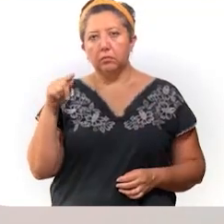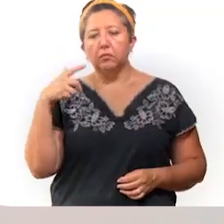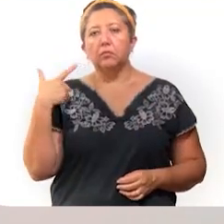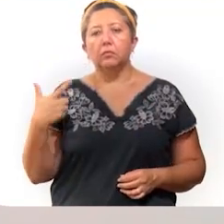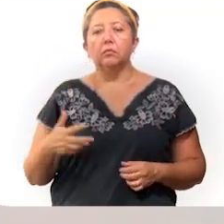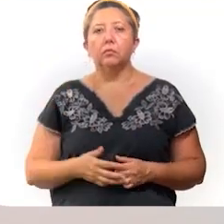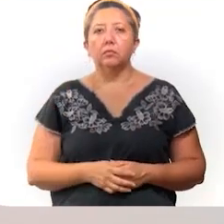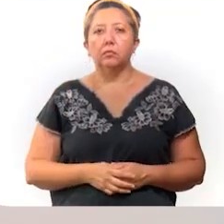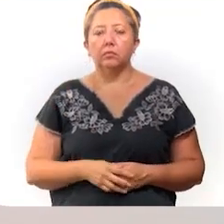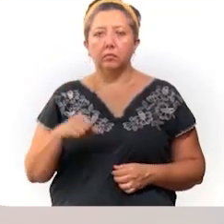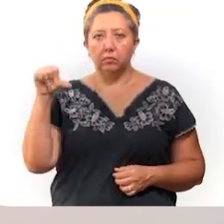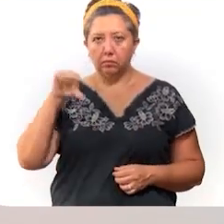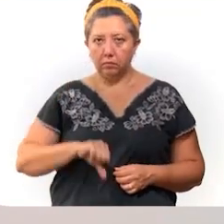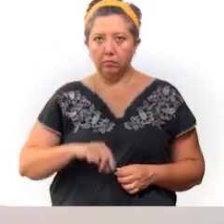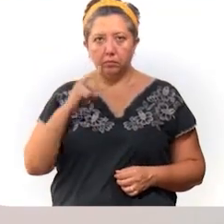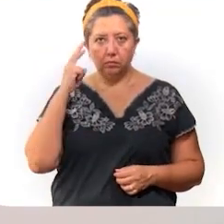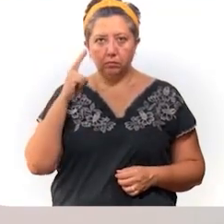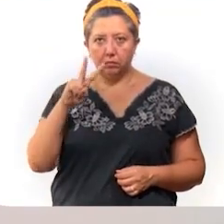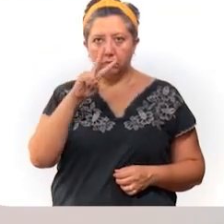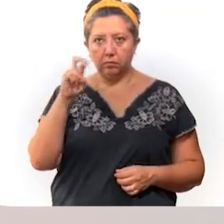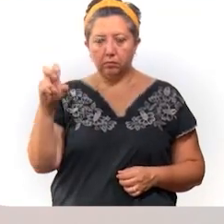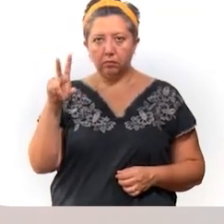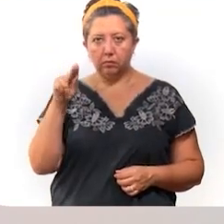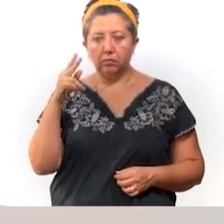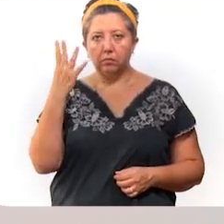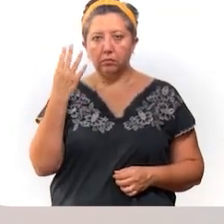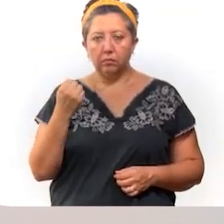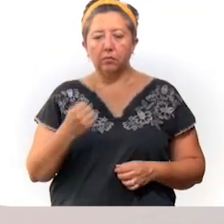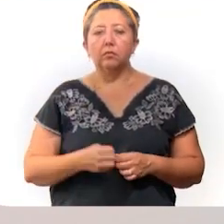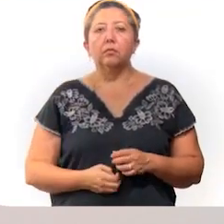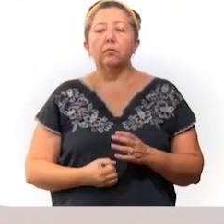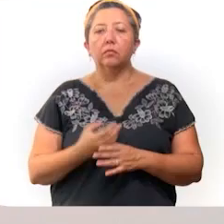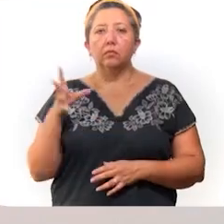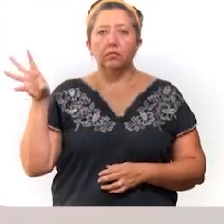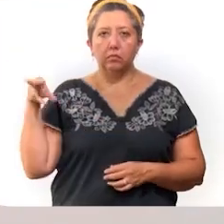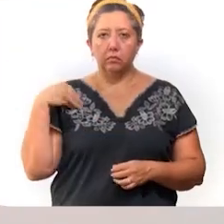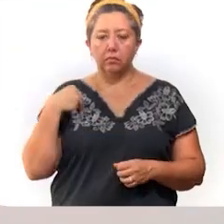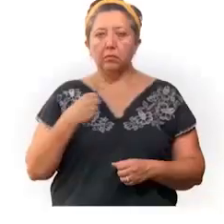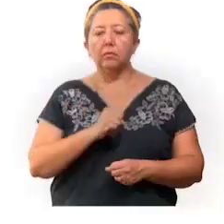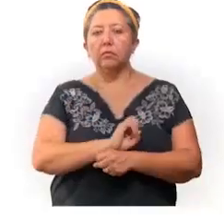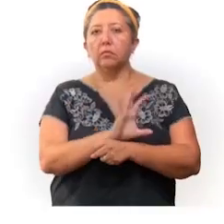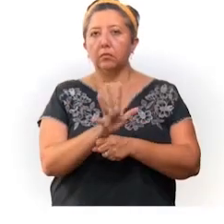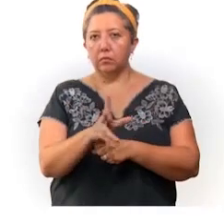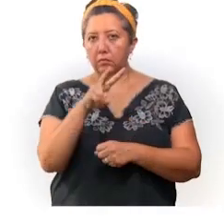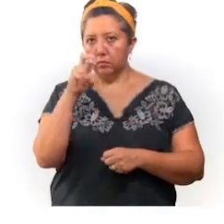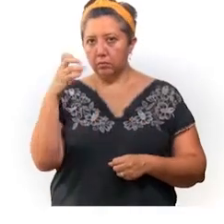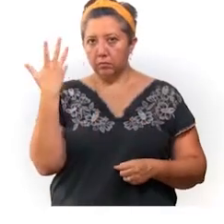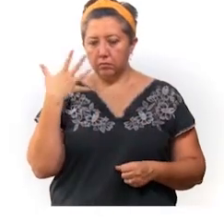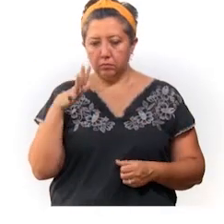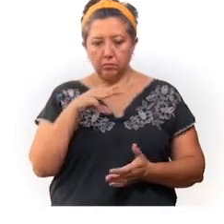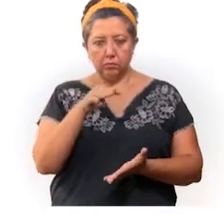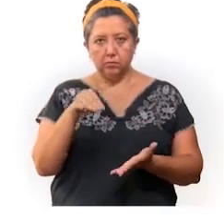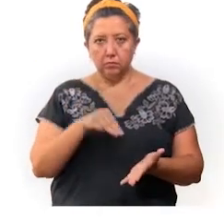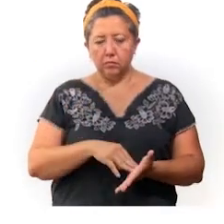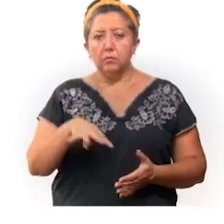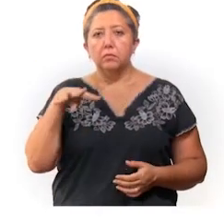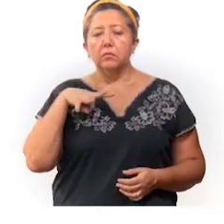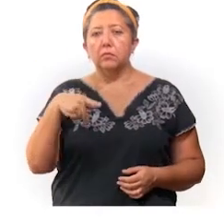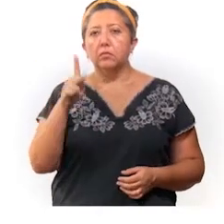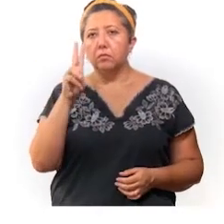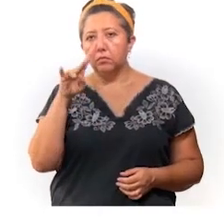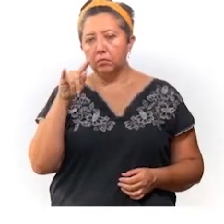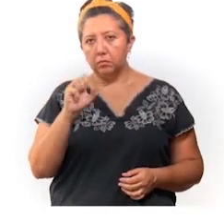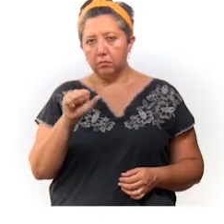44.577. Hoy se detectaron 289 nuevos contagios de coronavirus, 210 en Mérida, 19 en